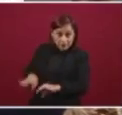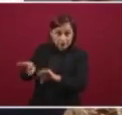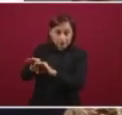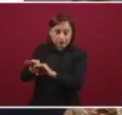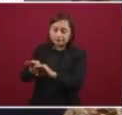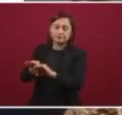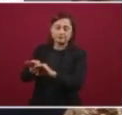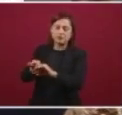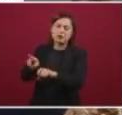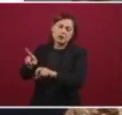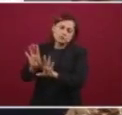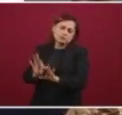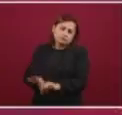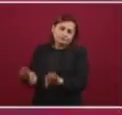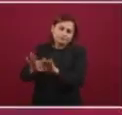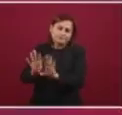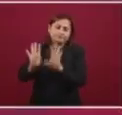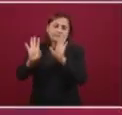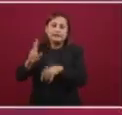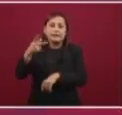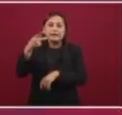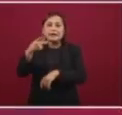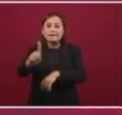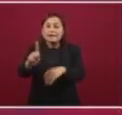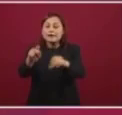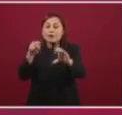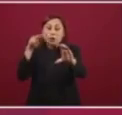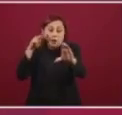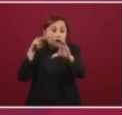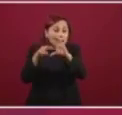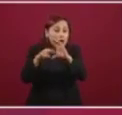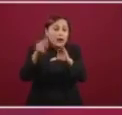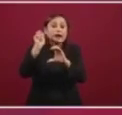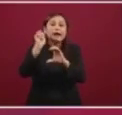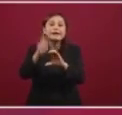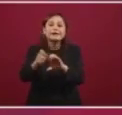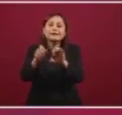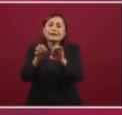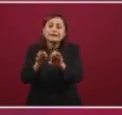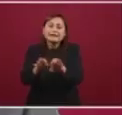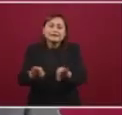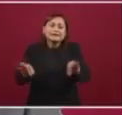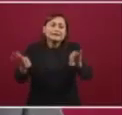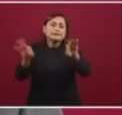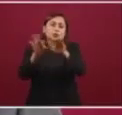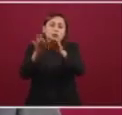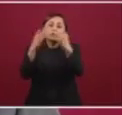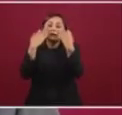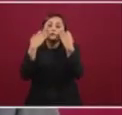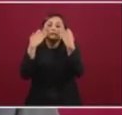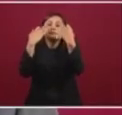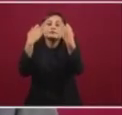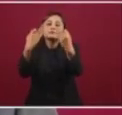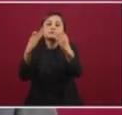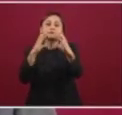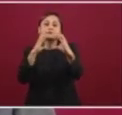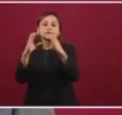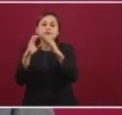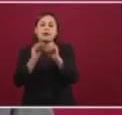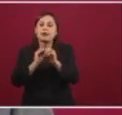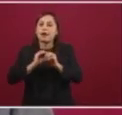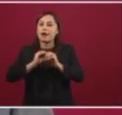sino la transparencia esta, el que podamos todo el tiempo tener comunicación.